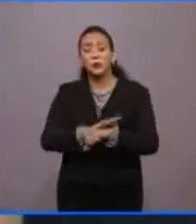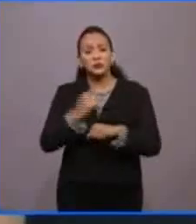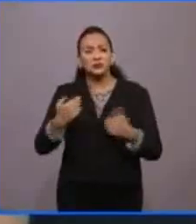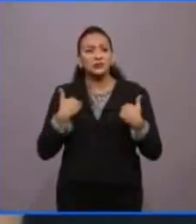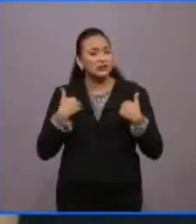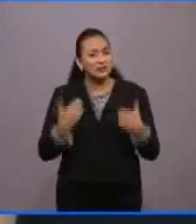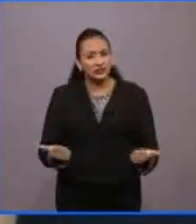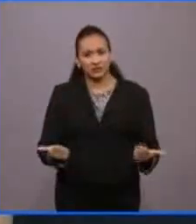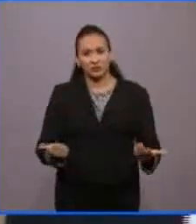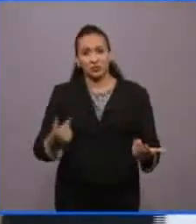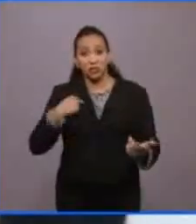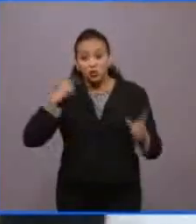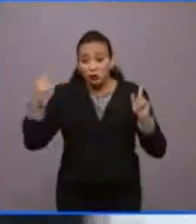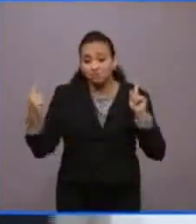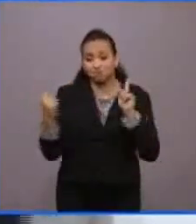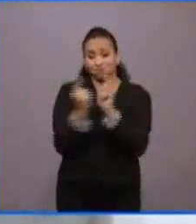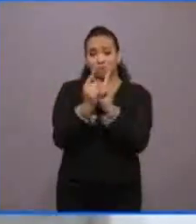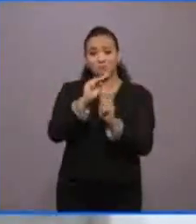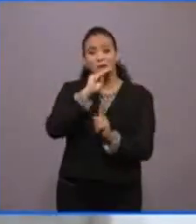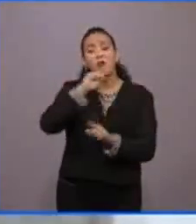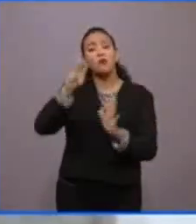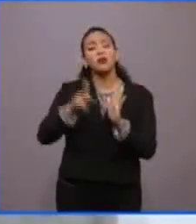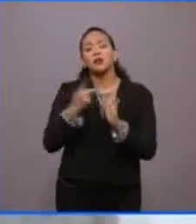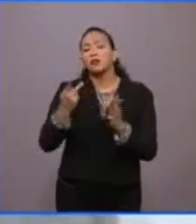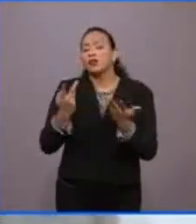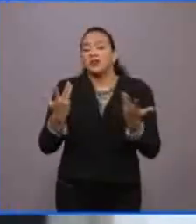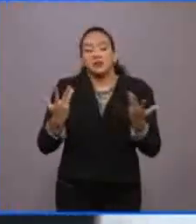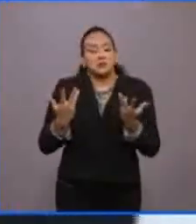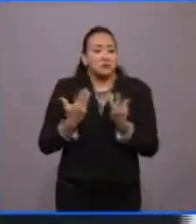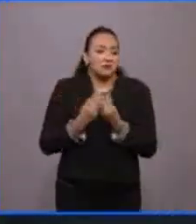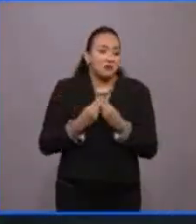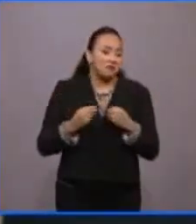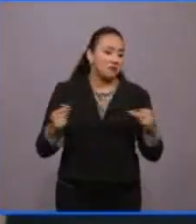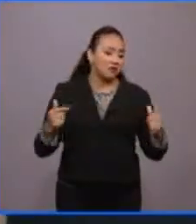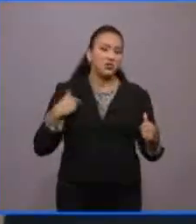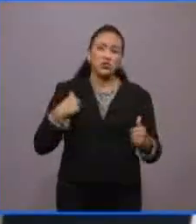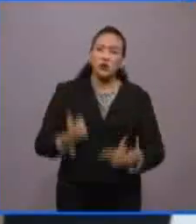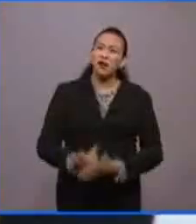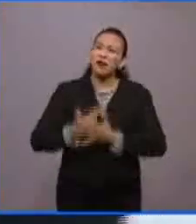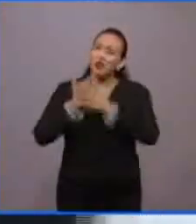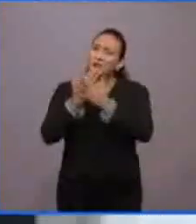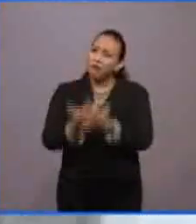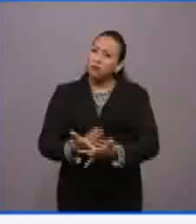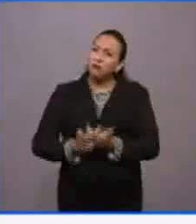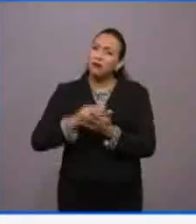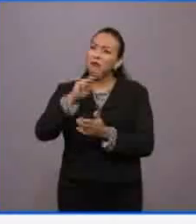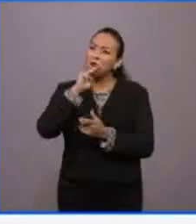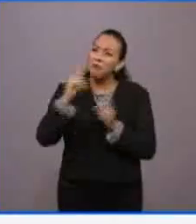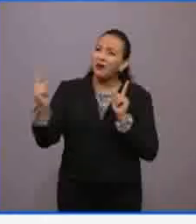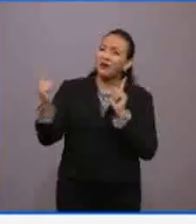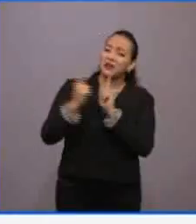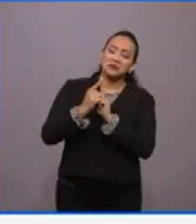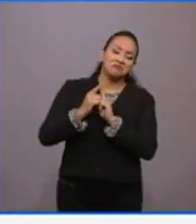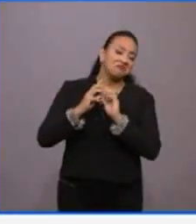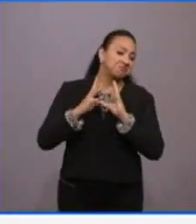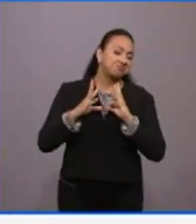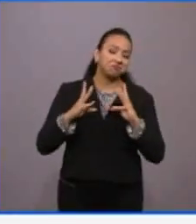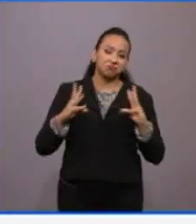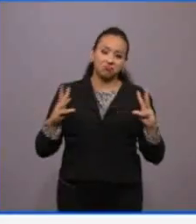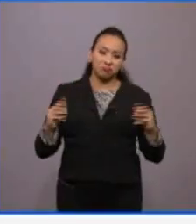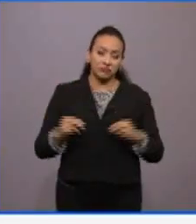ya no la voy a volver a ver porque tal vez si yo mucho tiempo esperé a que ella volviera. A través de